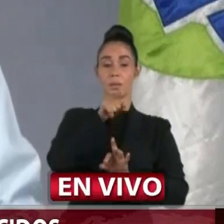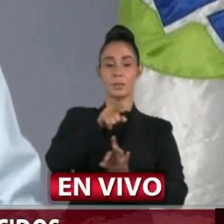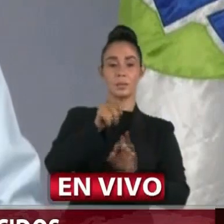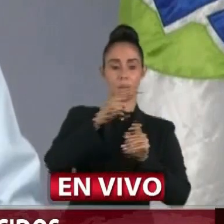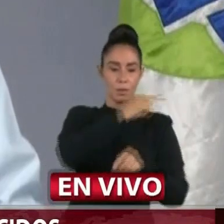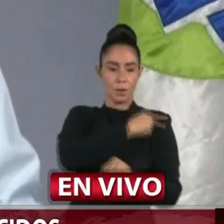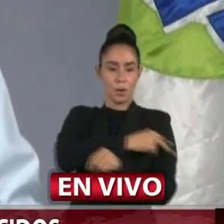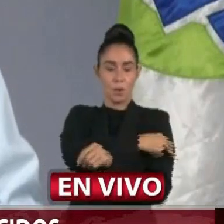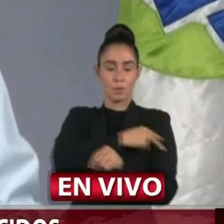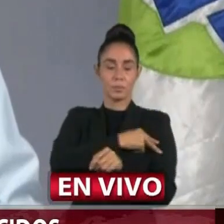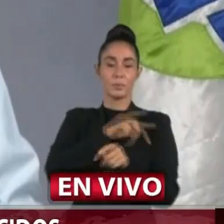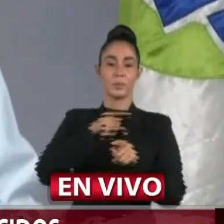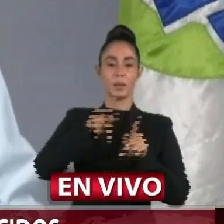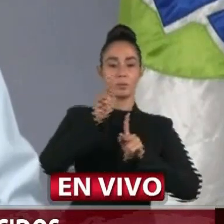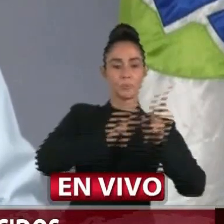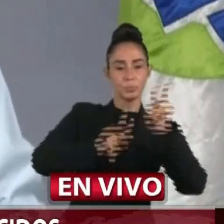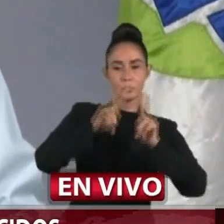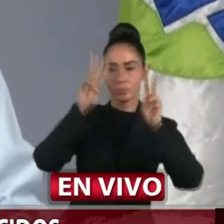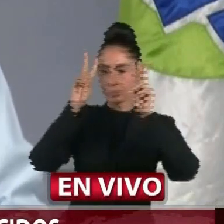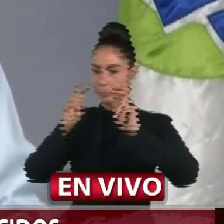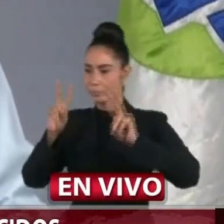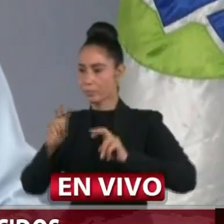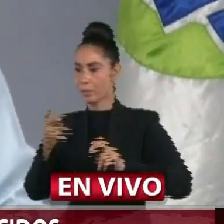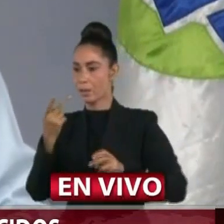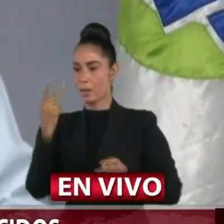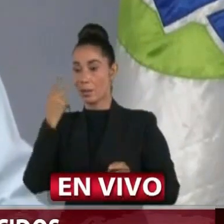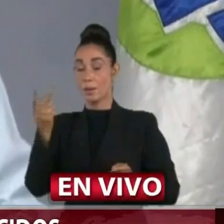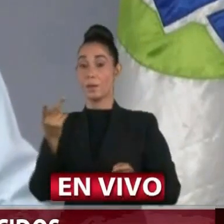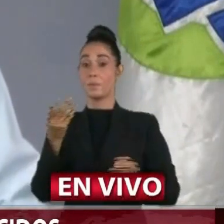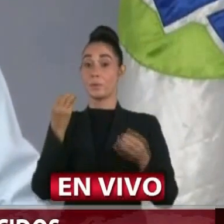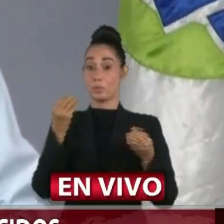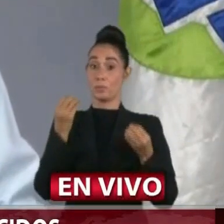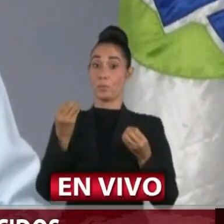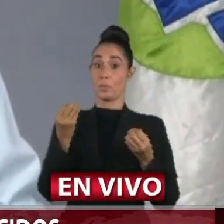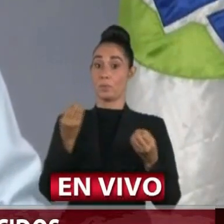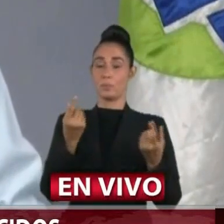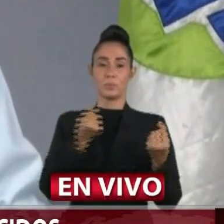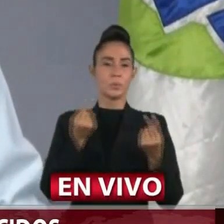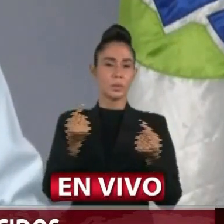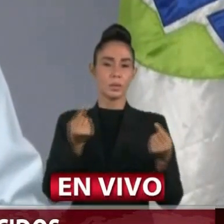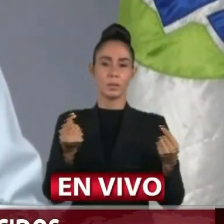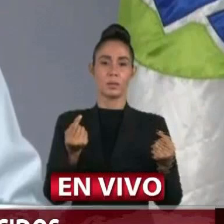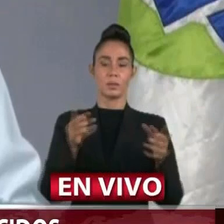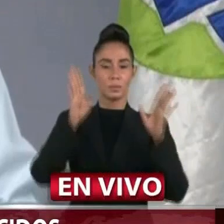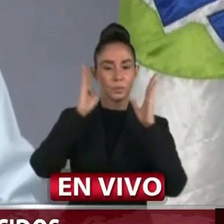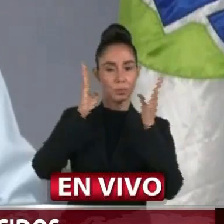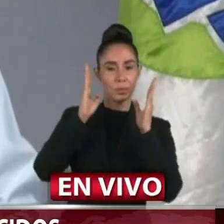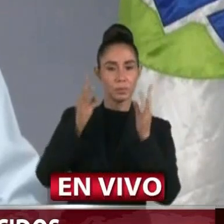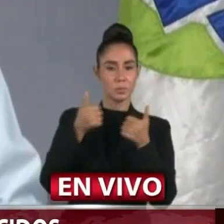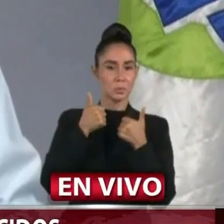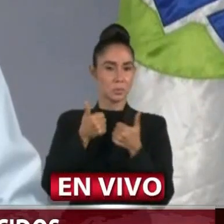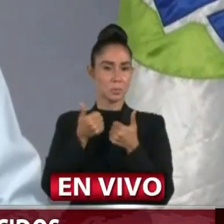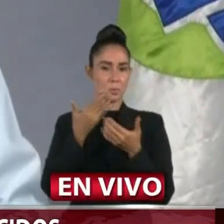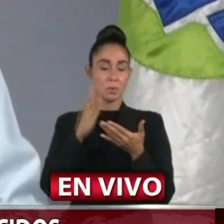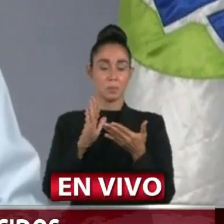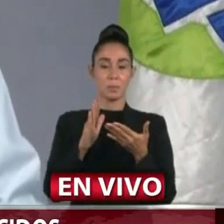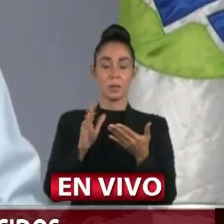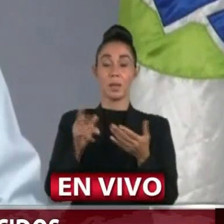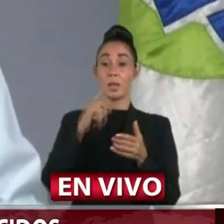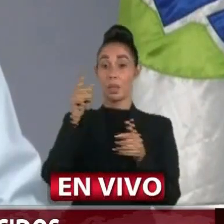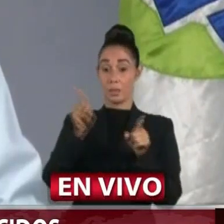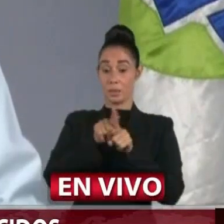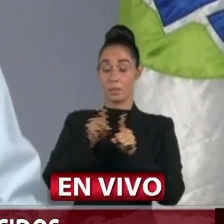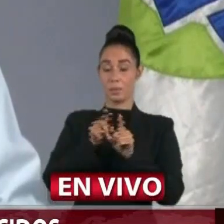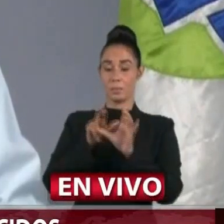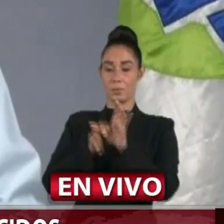UCI como en hospitalizaciones, así como las atenciones que se prestan en